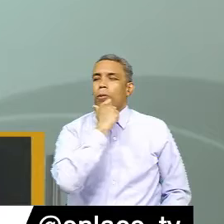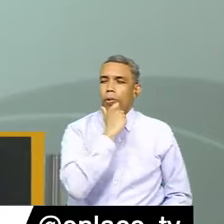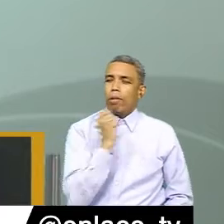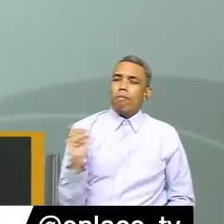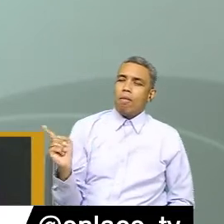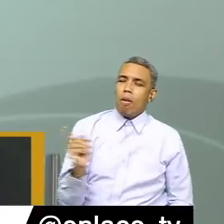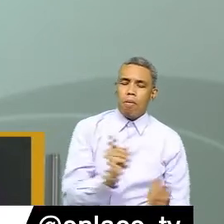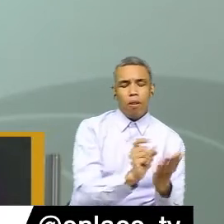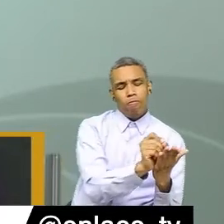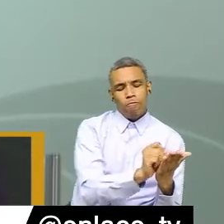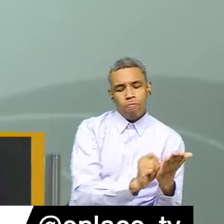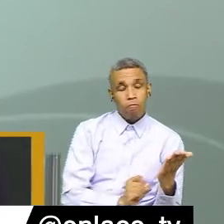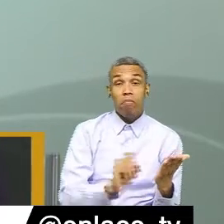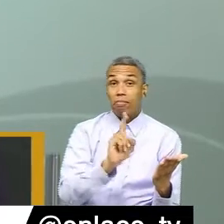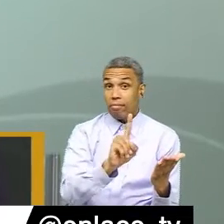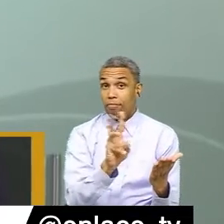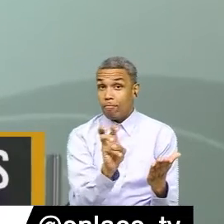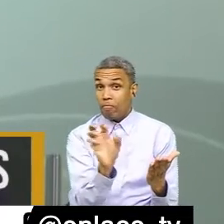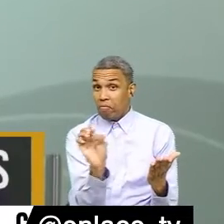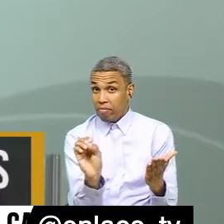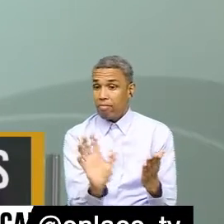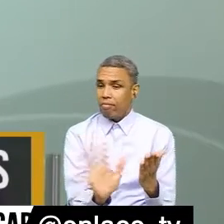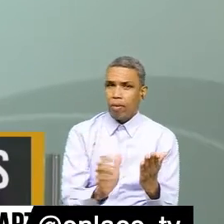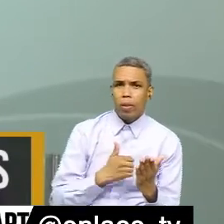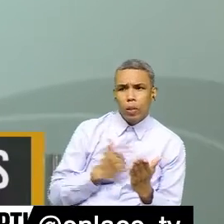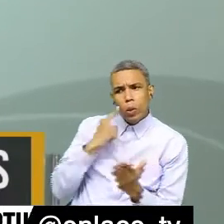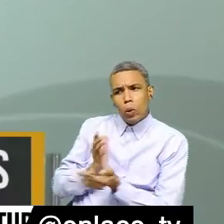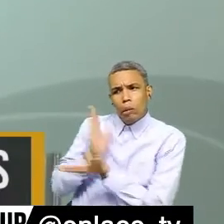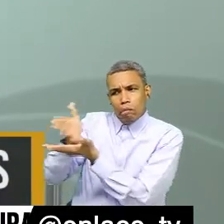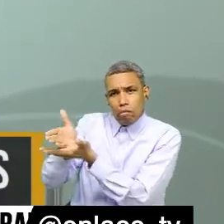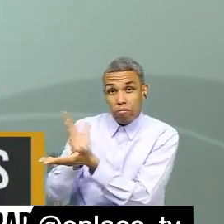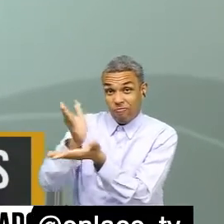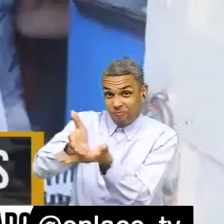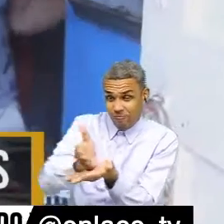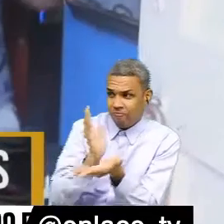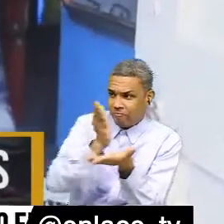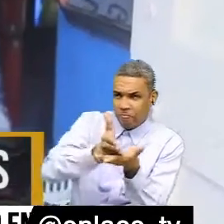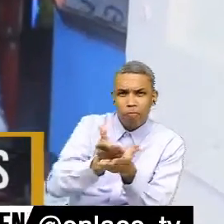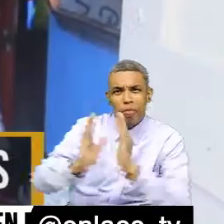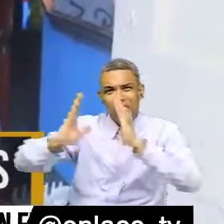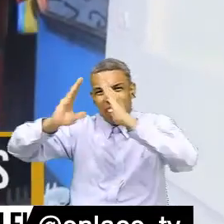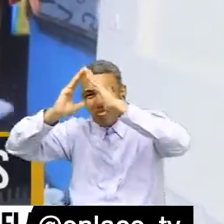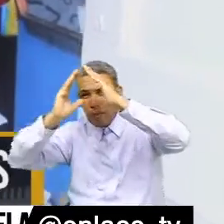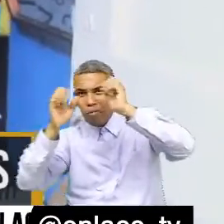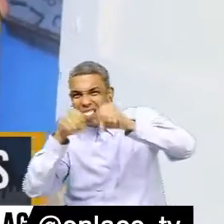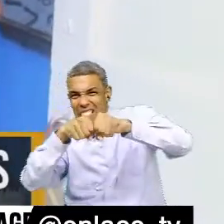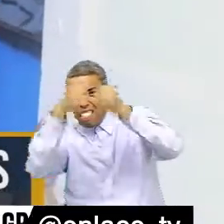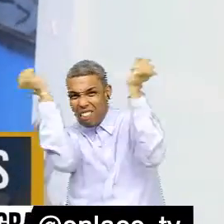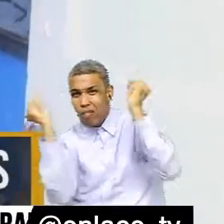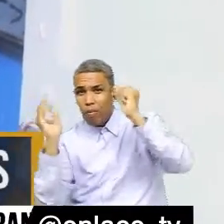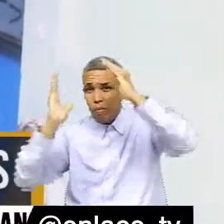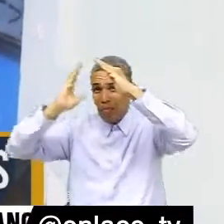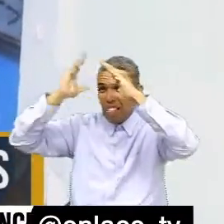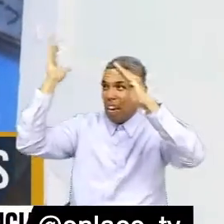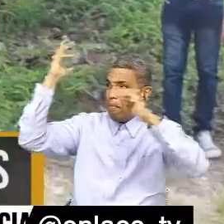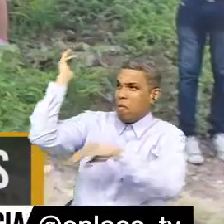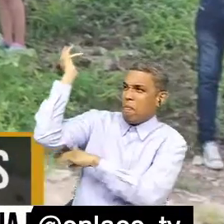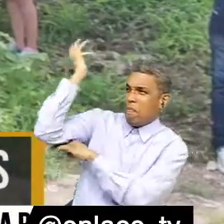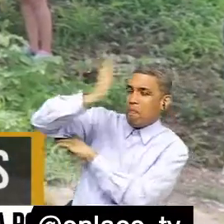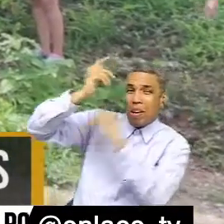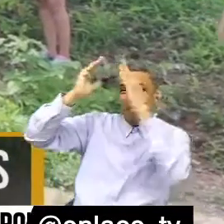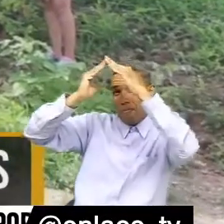base ya tenemos cada vivienda entramos hasta las viviendas identificamos que sucedió cuáles fueron las